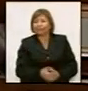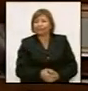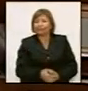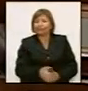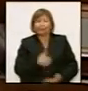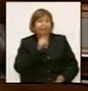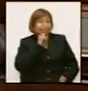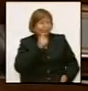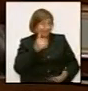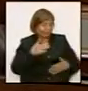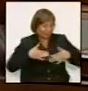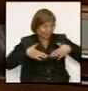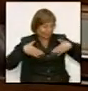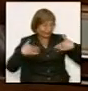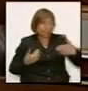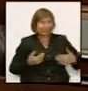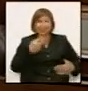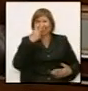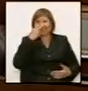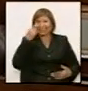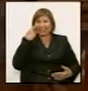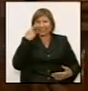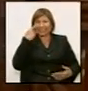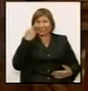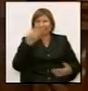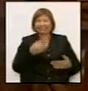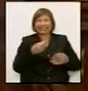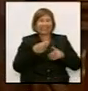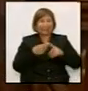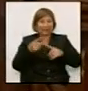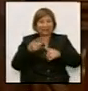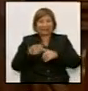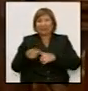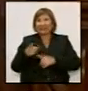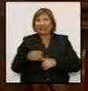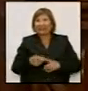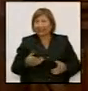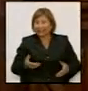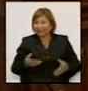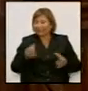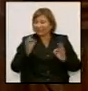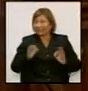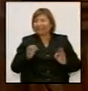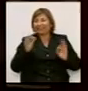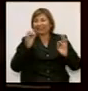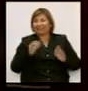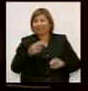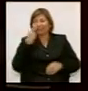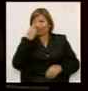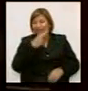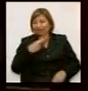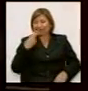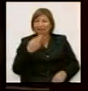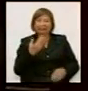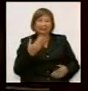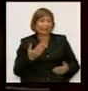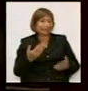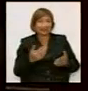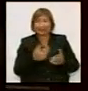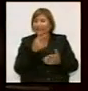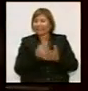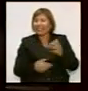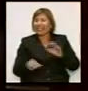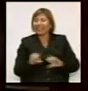Así nos vamos reconociendo como divergentes, como distintos, como